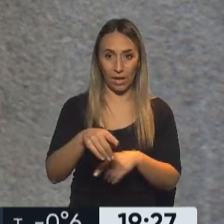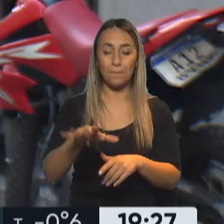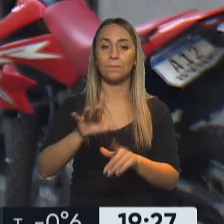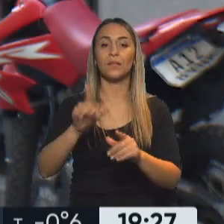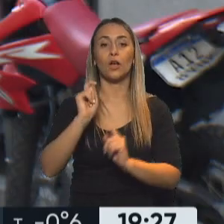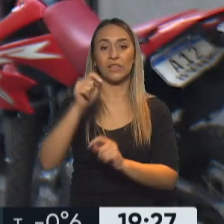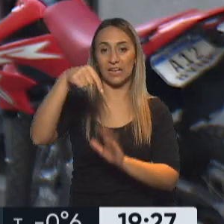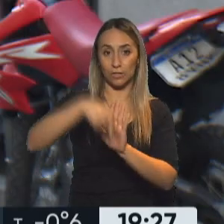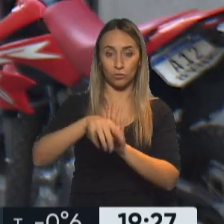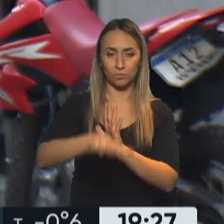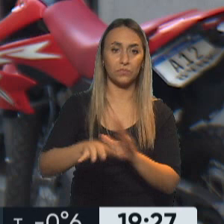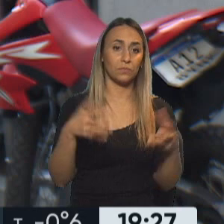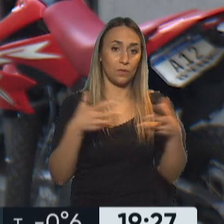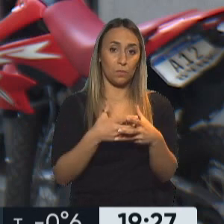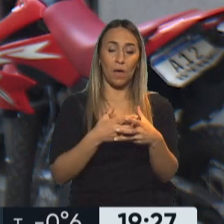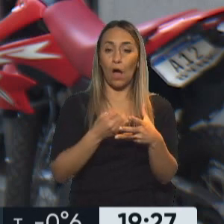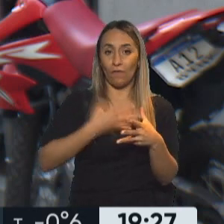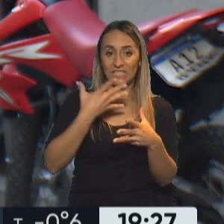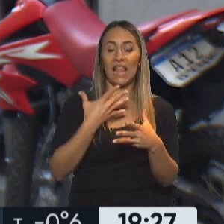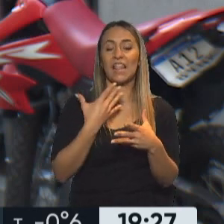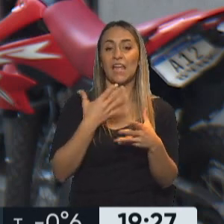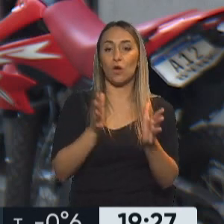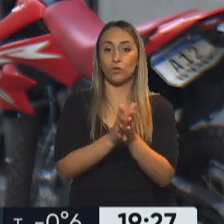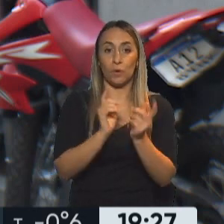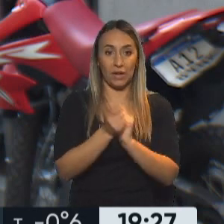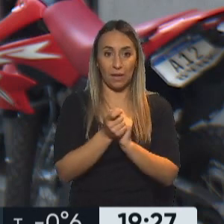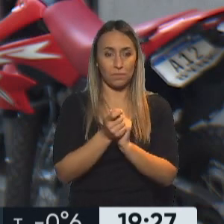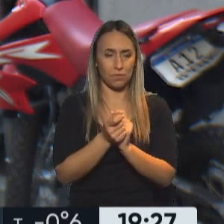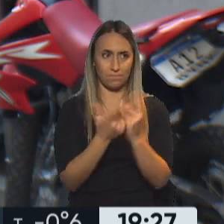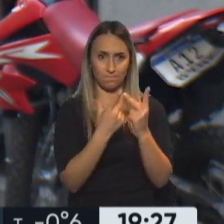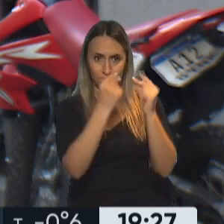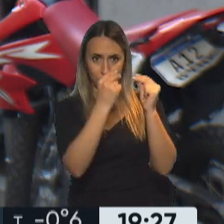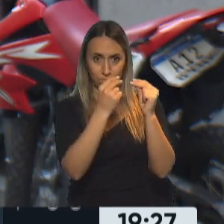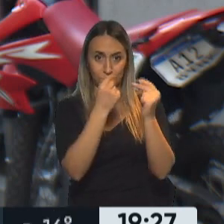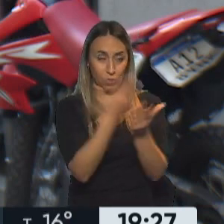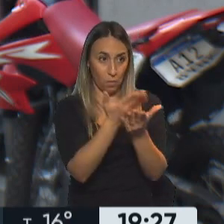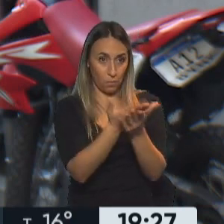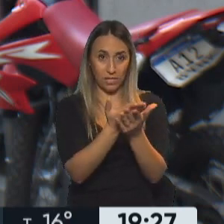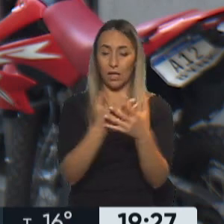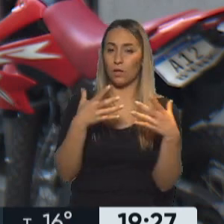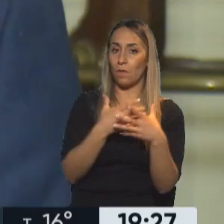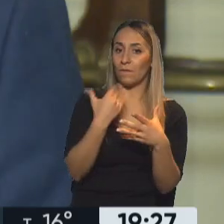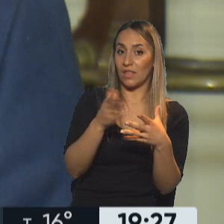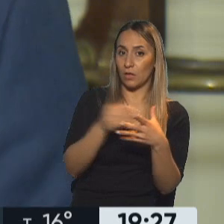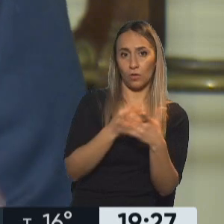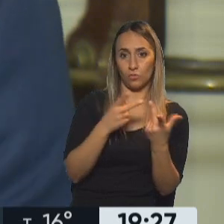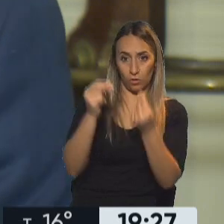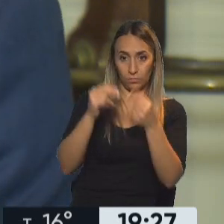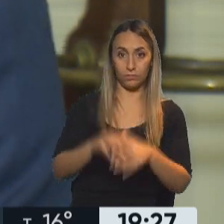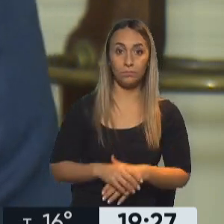La iniciativa del oficialismo porteño de Juntos por el Cambio fue rechazada por la izquierda y el bloque del Frente de Todos.